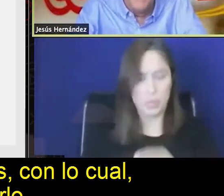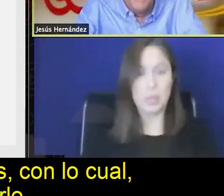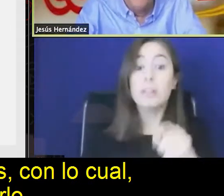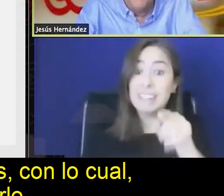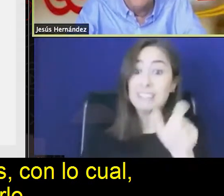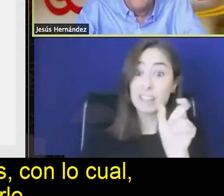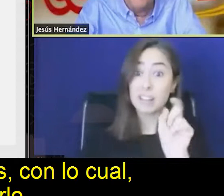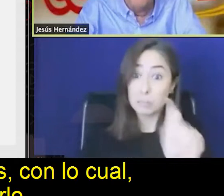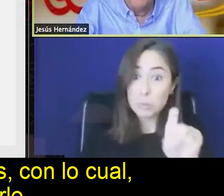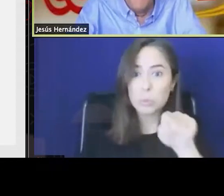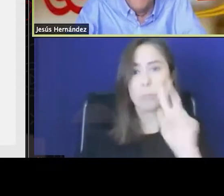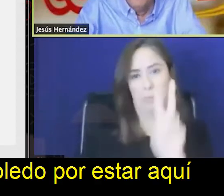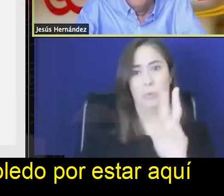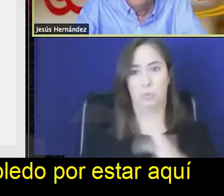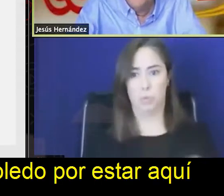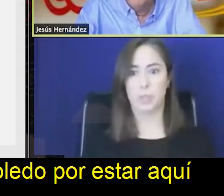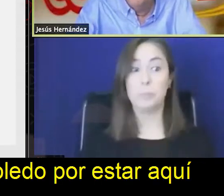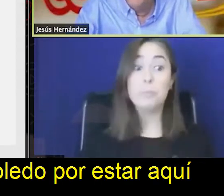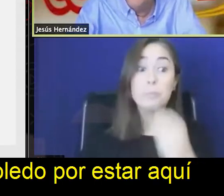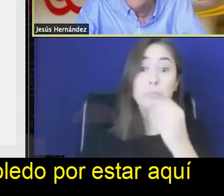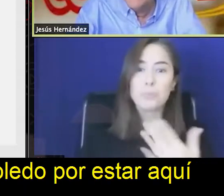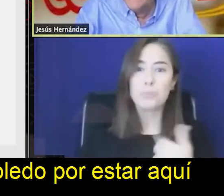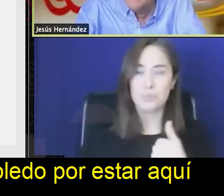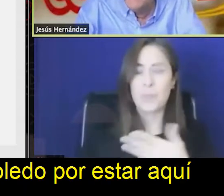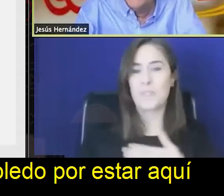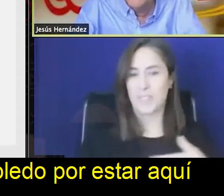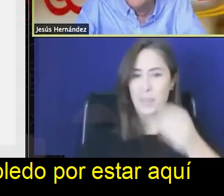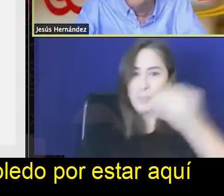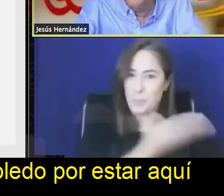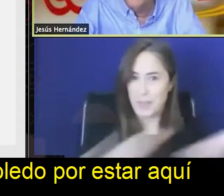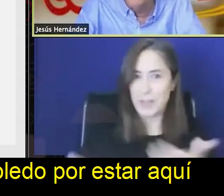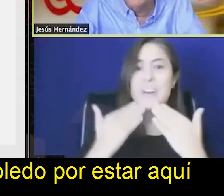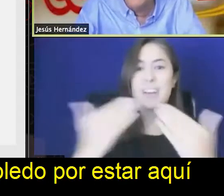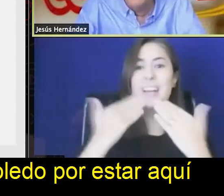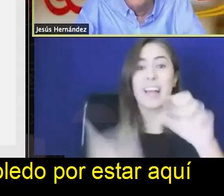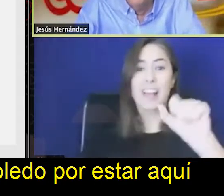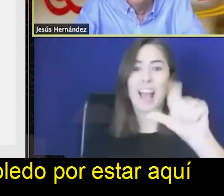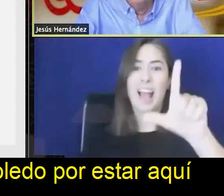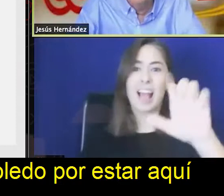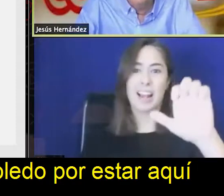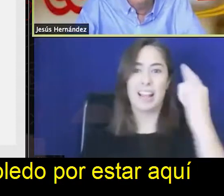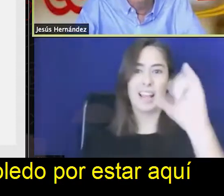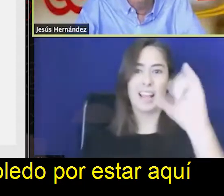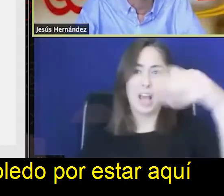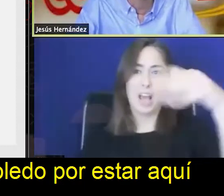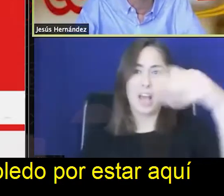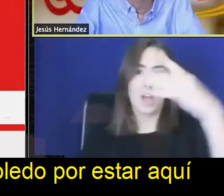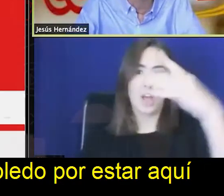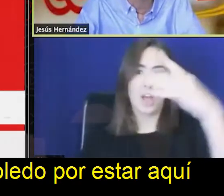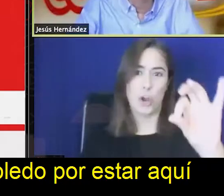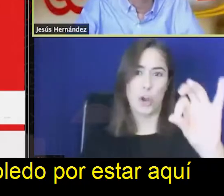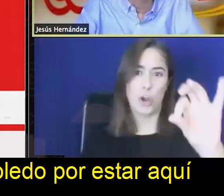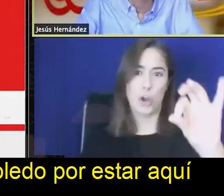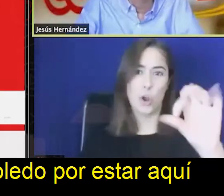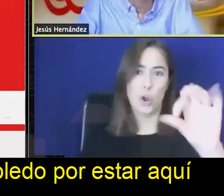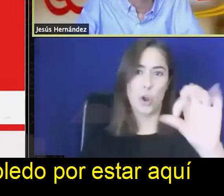podrás verlo. Bueno, yo quiero dar la bienvenida y las gracias a Alejandro Moledo por estar hoy aquí con nosotros